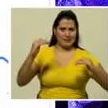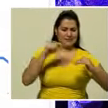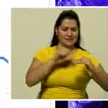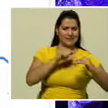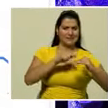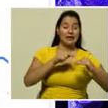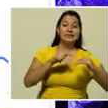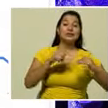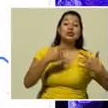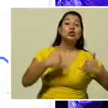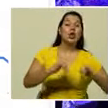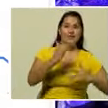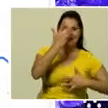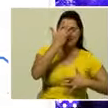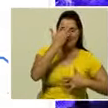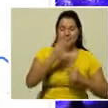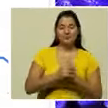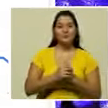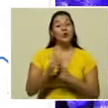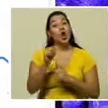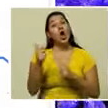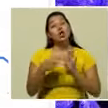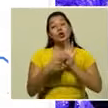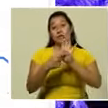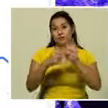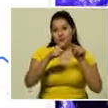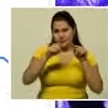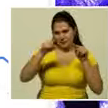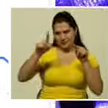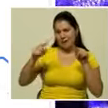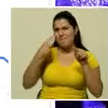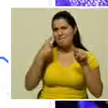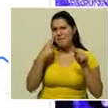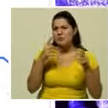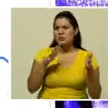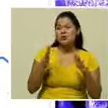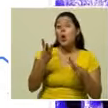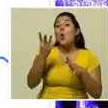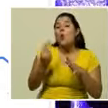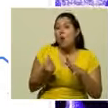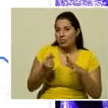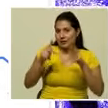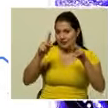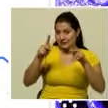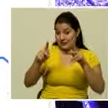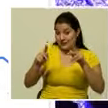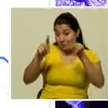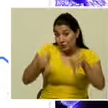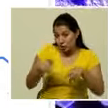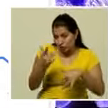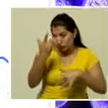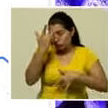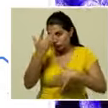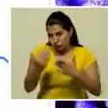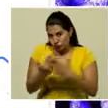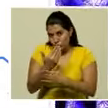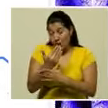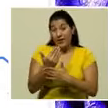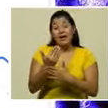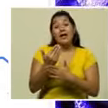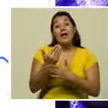aspectos más trascendentales. En la siguiente gráfica observamos el promedio de casos nuevos, el pico más alto sigue siendo el 9